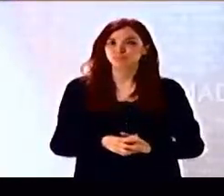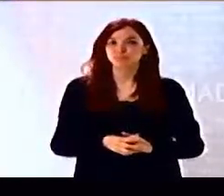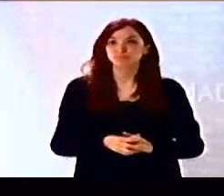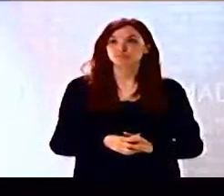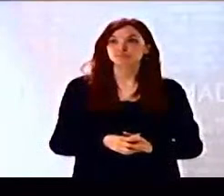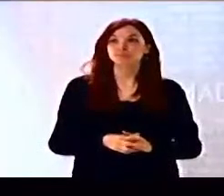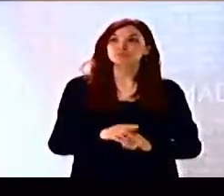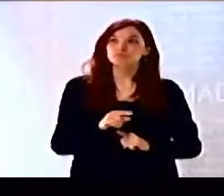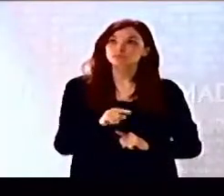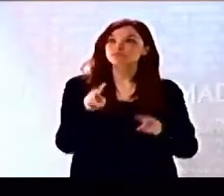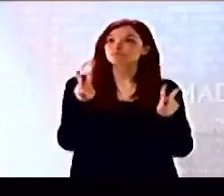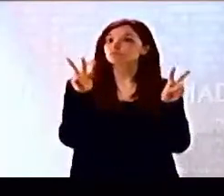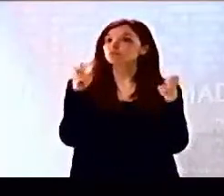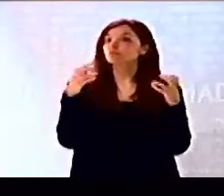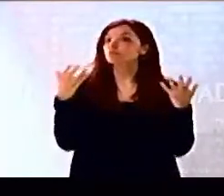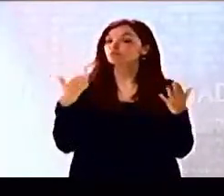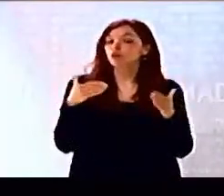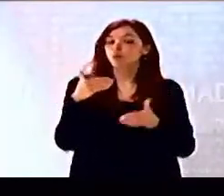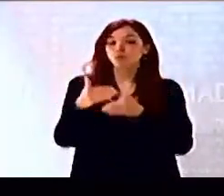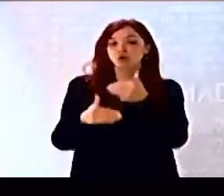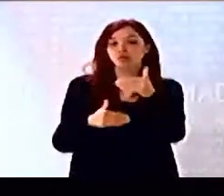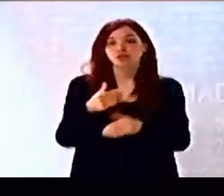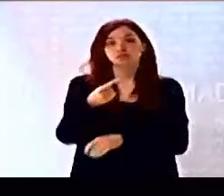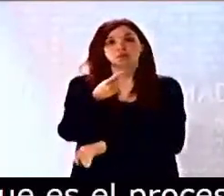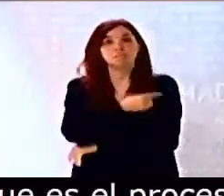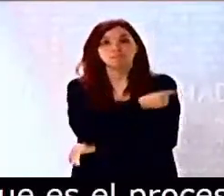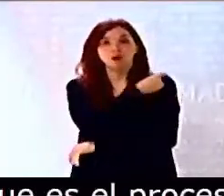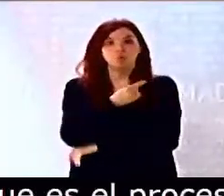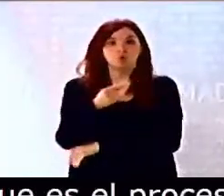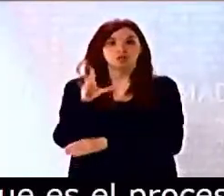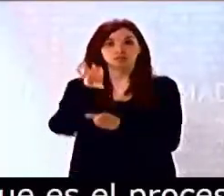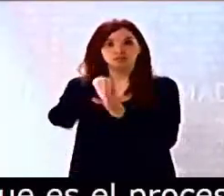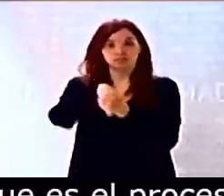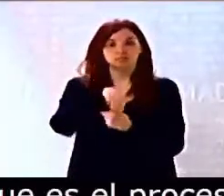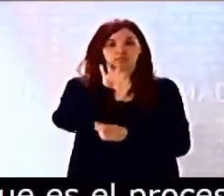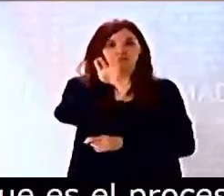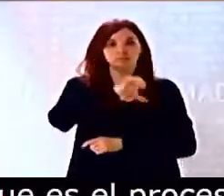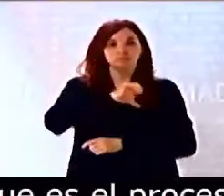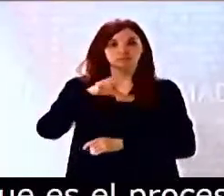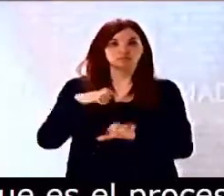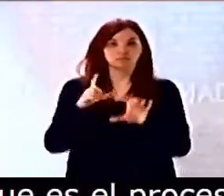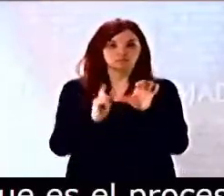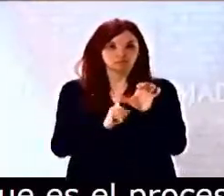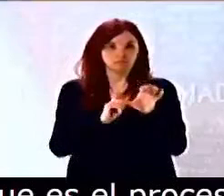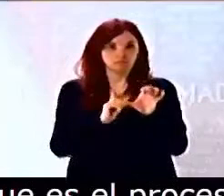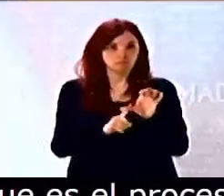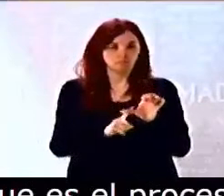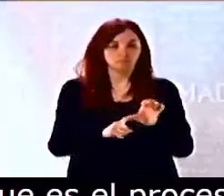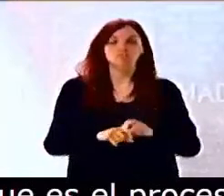que es el proceso de vacunación en la Comunidad Autónoma de Extremadura.